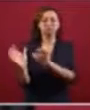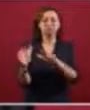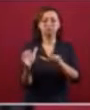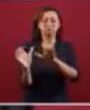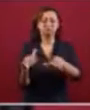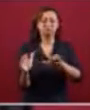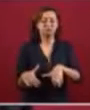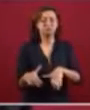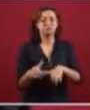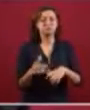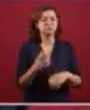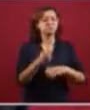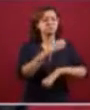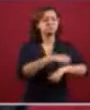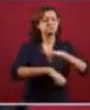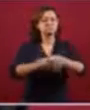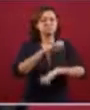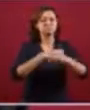empresas,